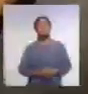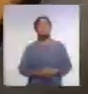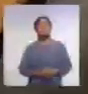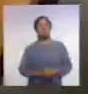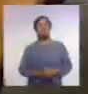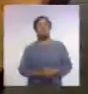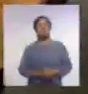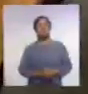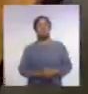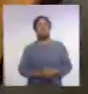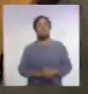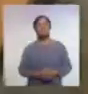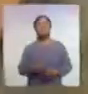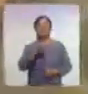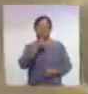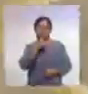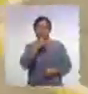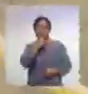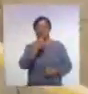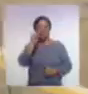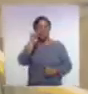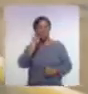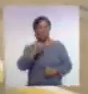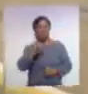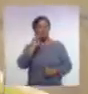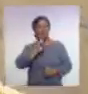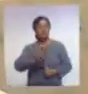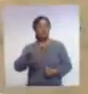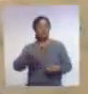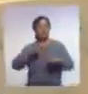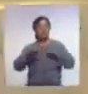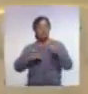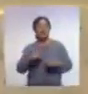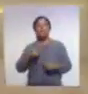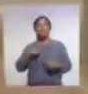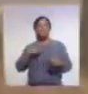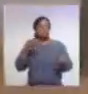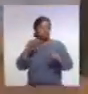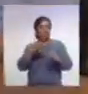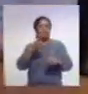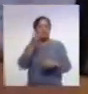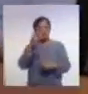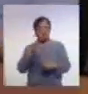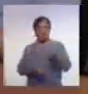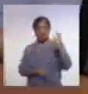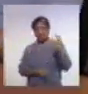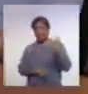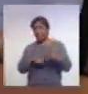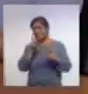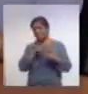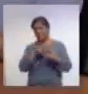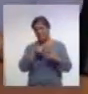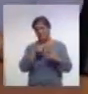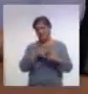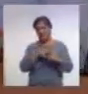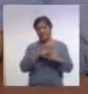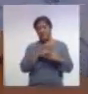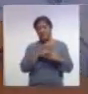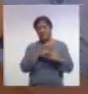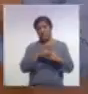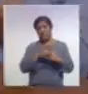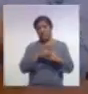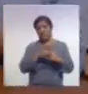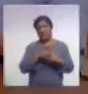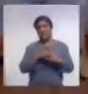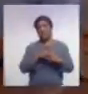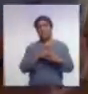Niñas, Niños y Adolescentes, pero me gustaría apuntar tres. Okay. Lo primero, por ejemplo, es que hemos hablado